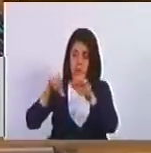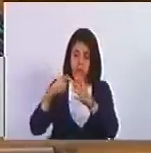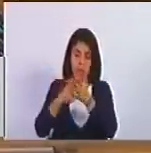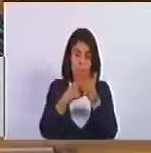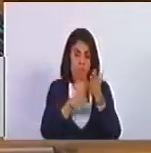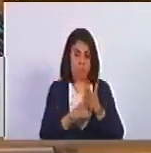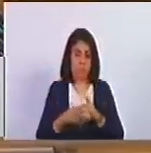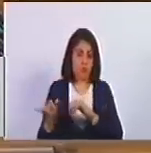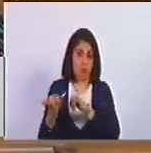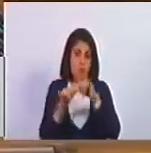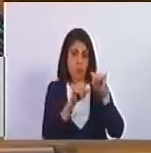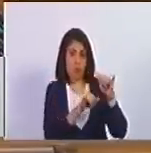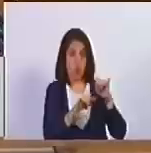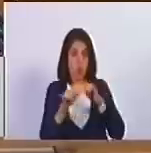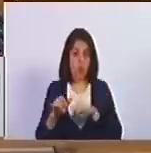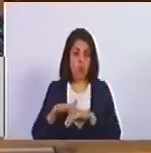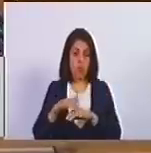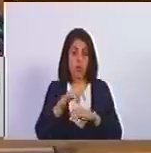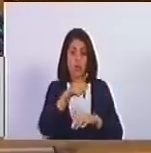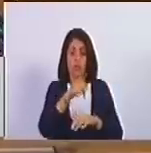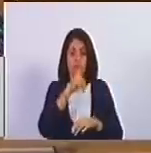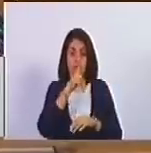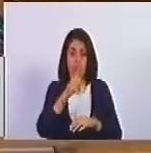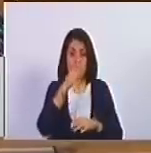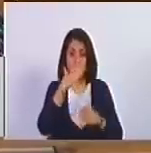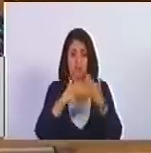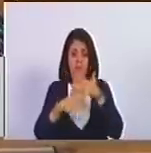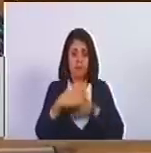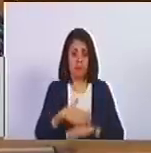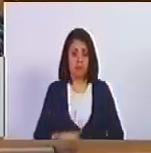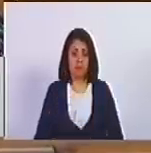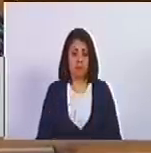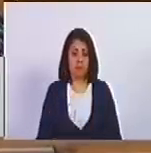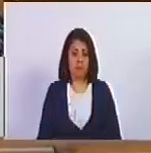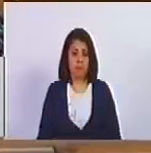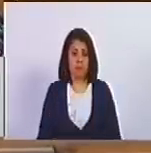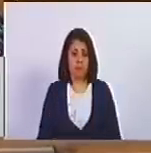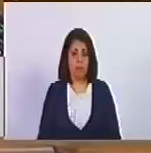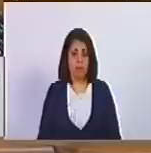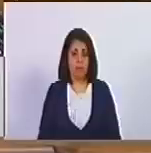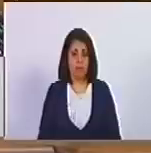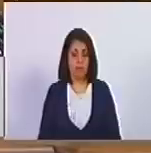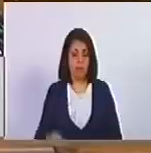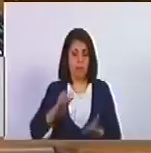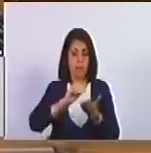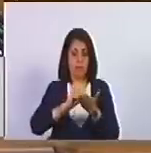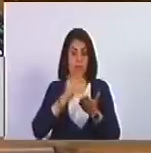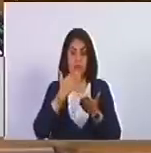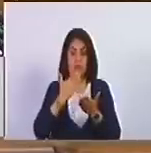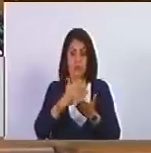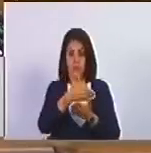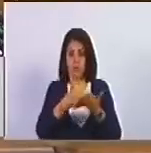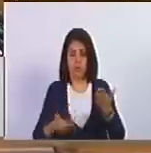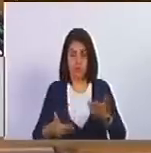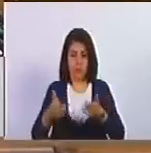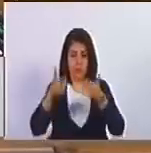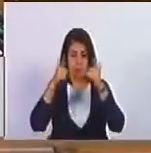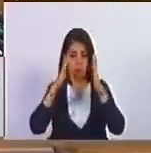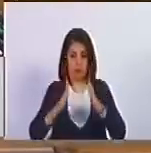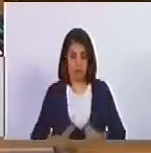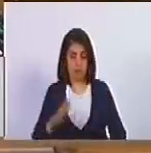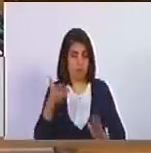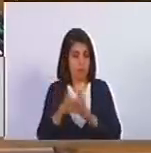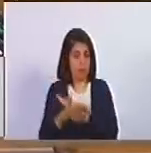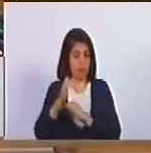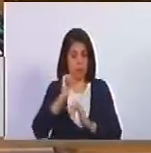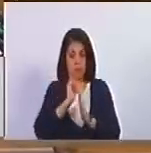de la tasa correspondiente por su mantenimiento anual. La renovación de las licencias o autorizaciones a que se